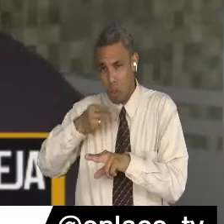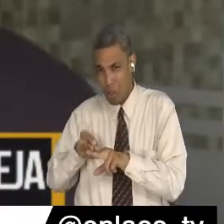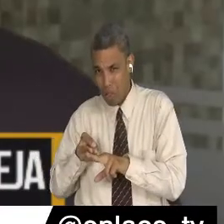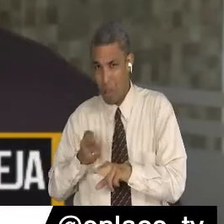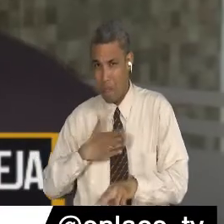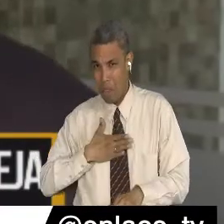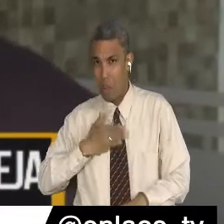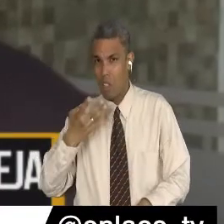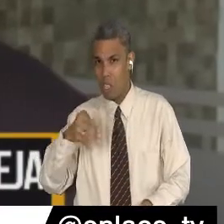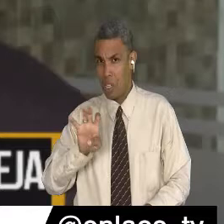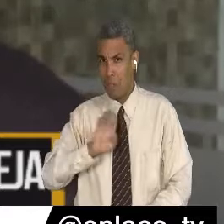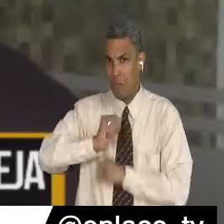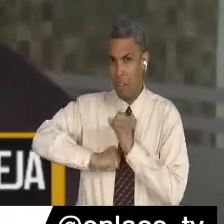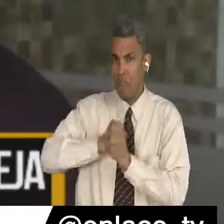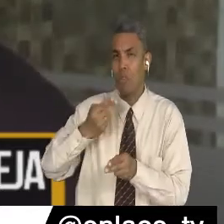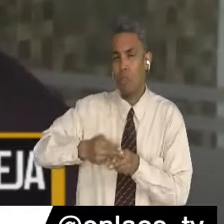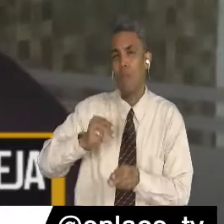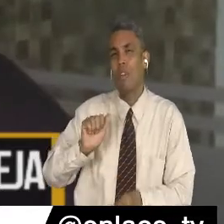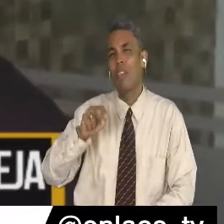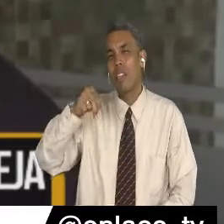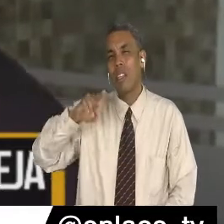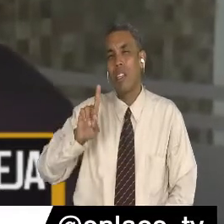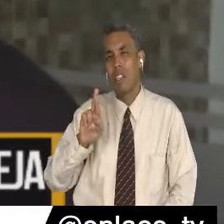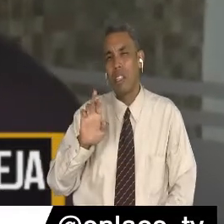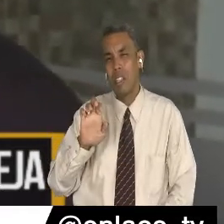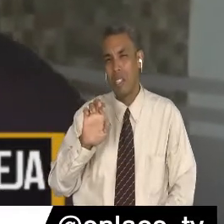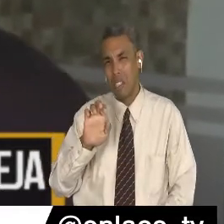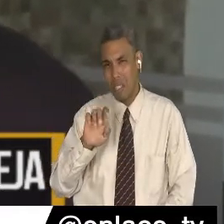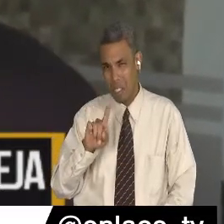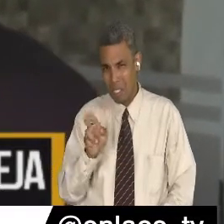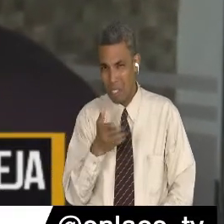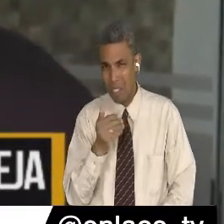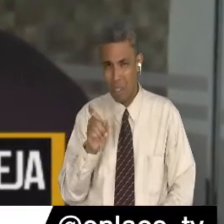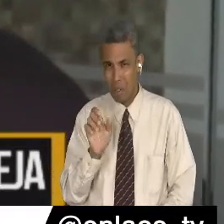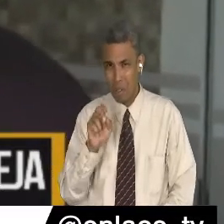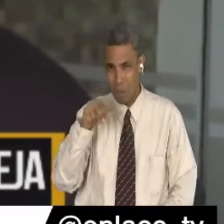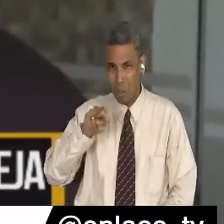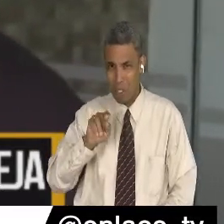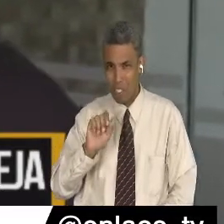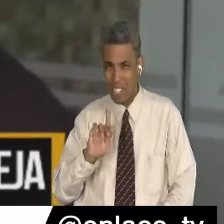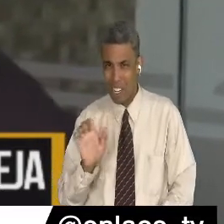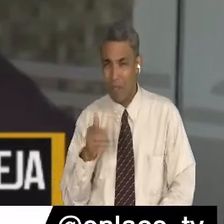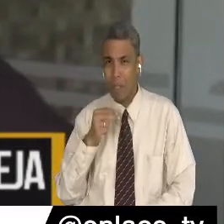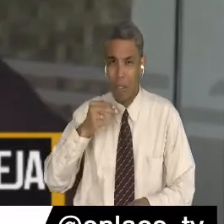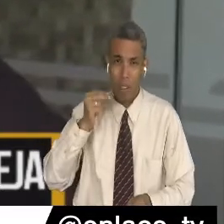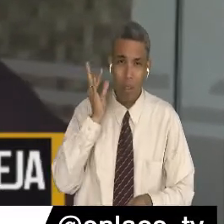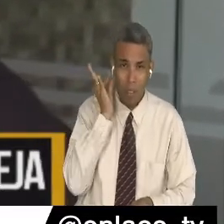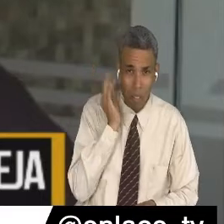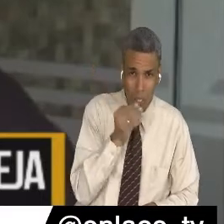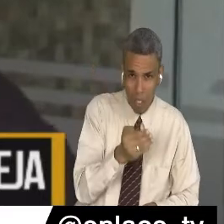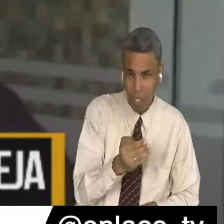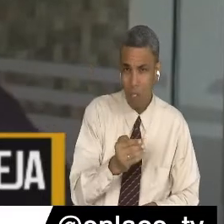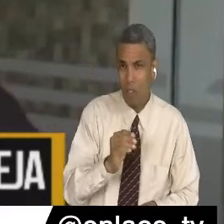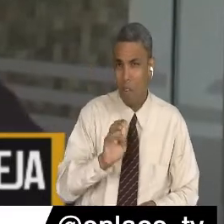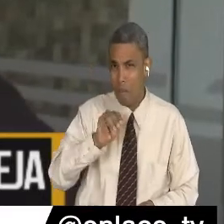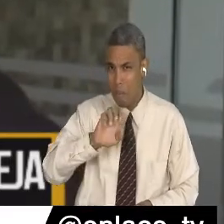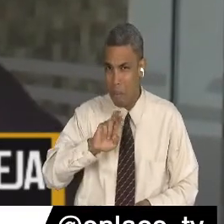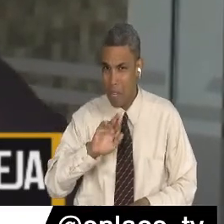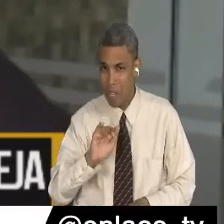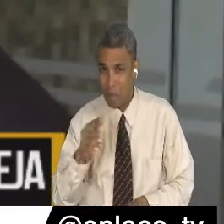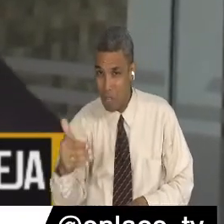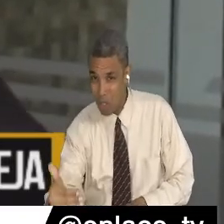años, se llama Andrés Felipe González Salazar, la niña se llama María Alejandra González Salazar y la pequeñita se